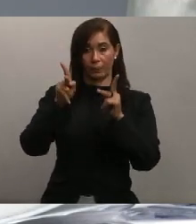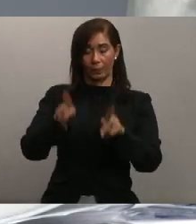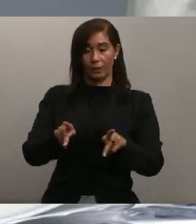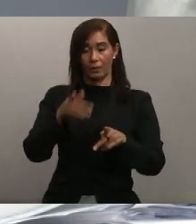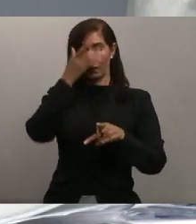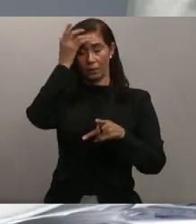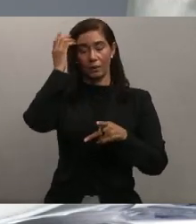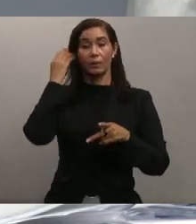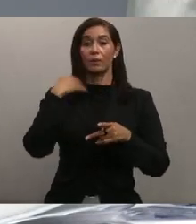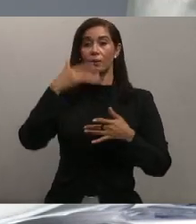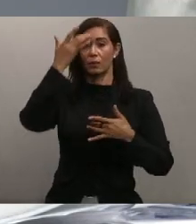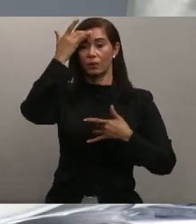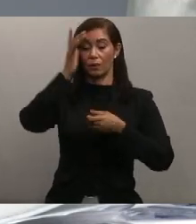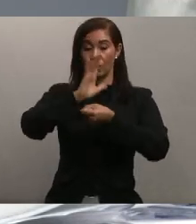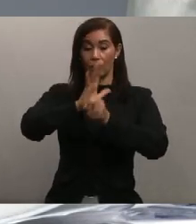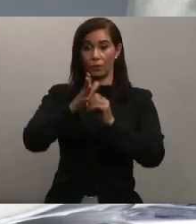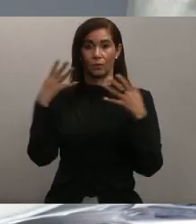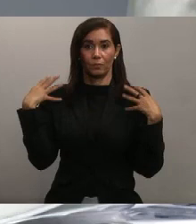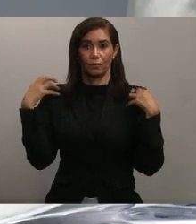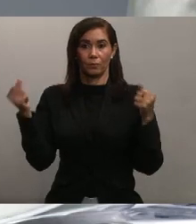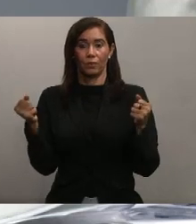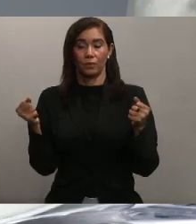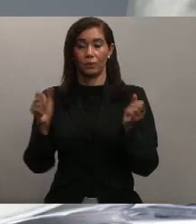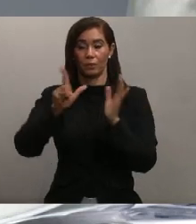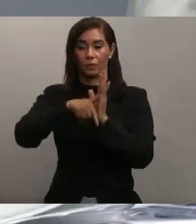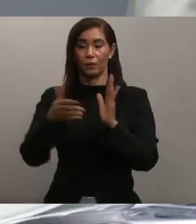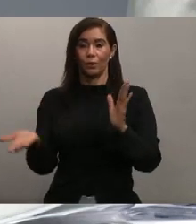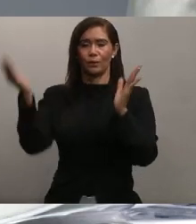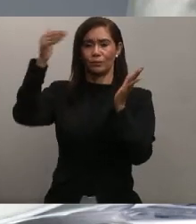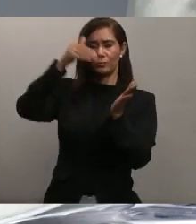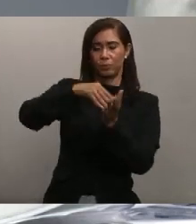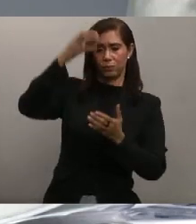como reinfectados de coronavirus y eso ha servido